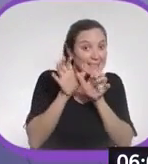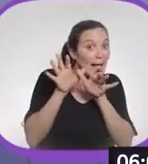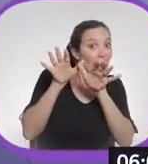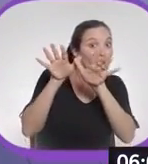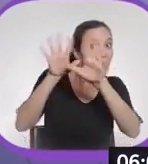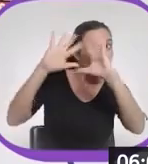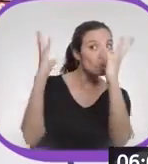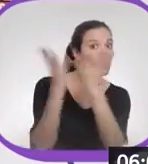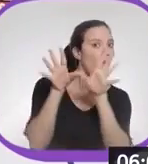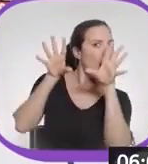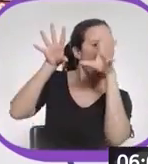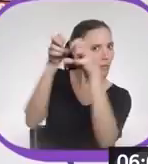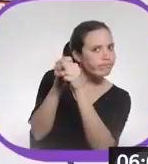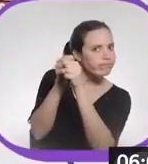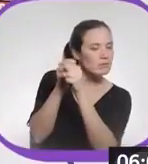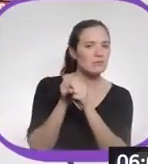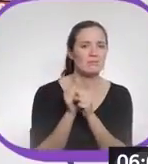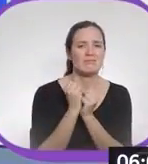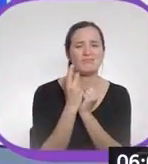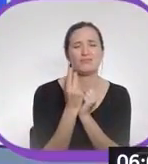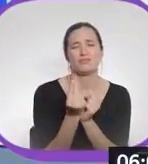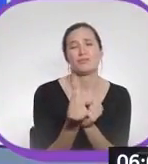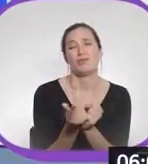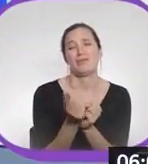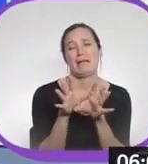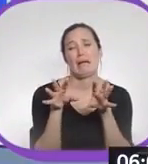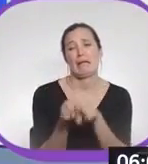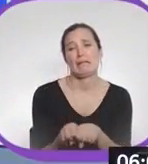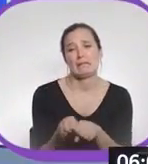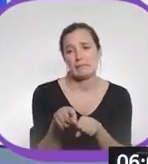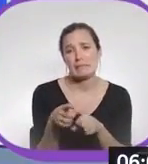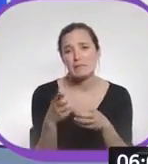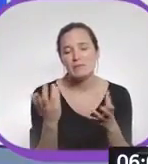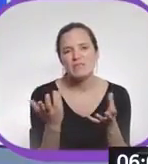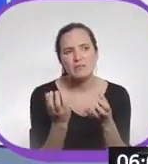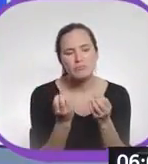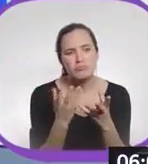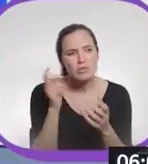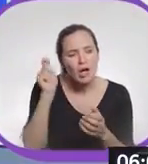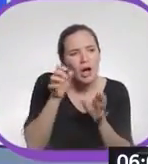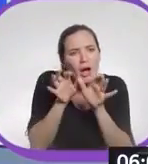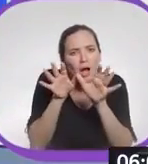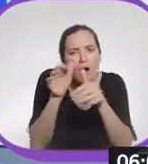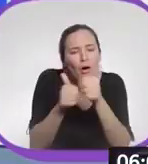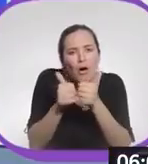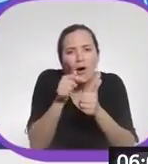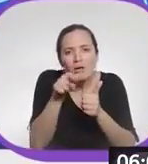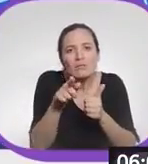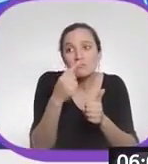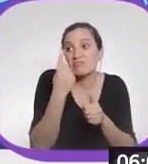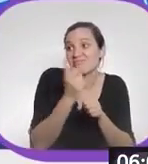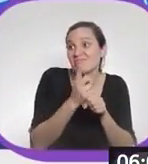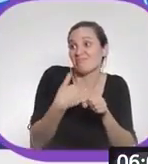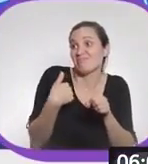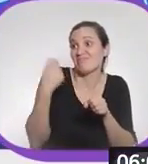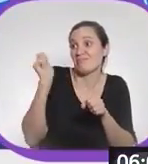a las hadas del tonto! ¡No! Y capturó a Cosmo, Wanda y Puff. Espera, ¿por qué lo del asado no funcionó contigo?